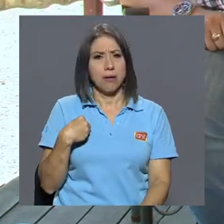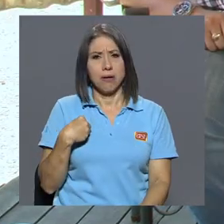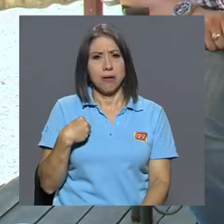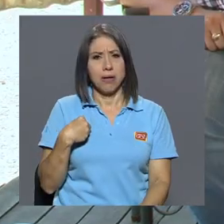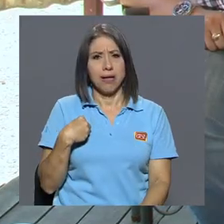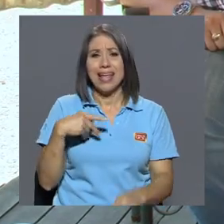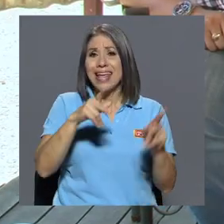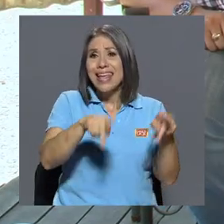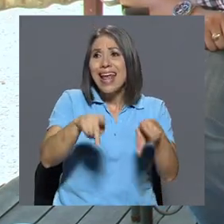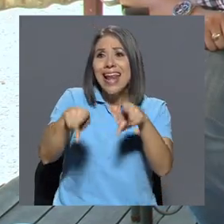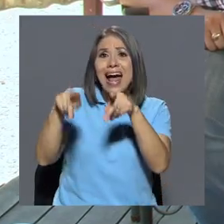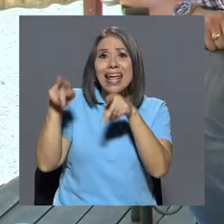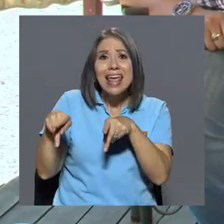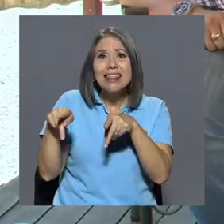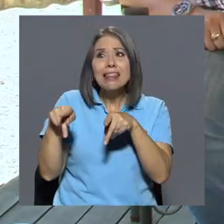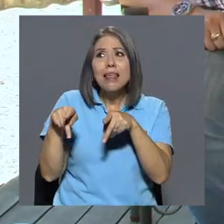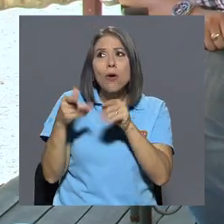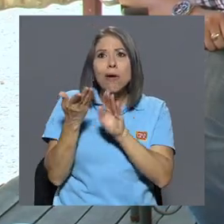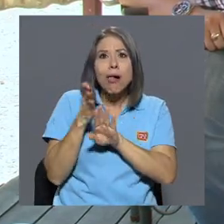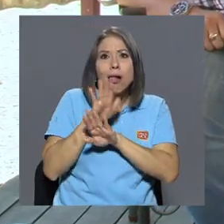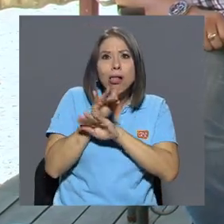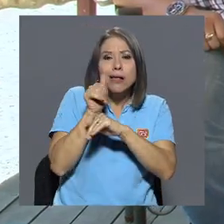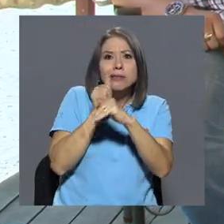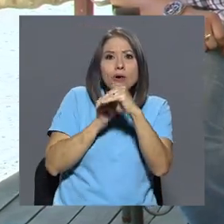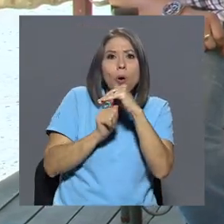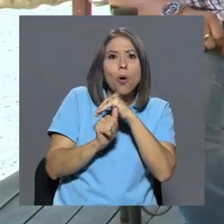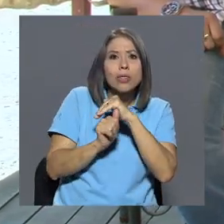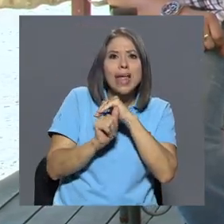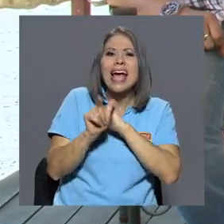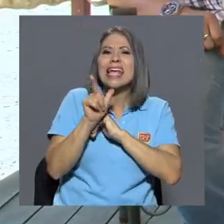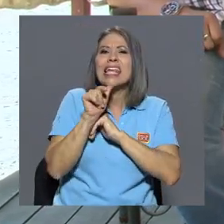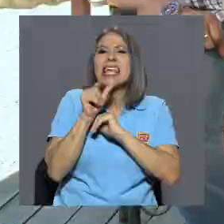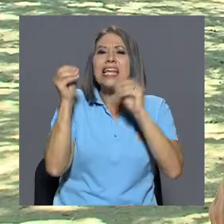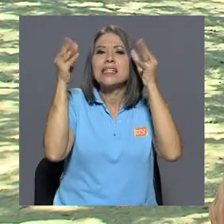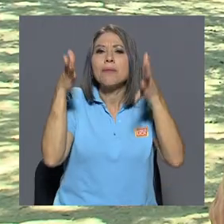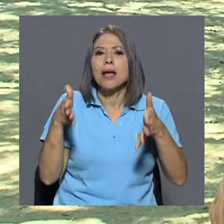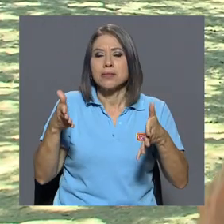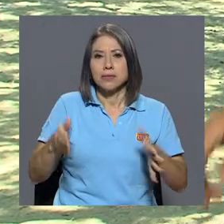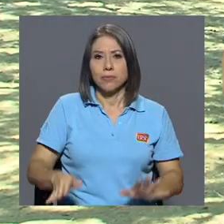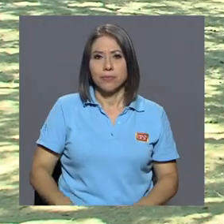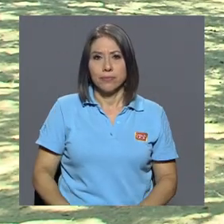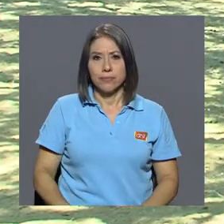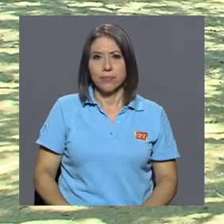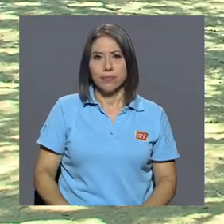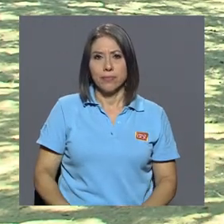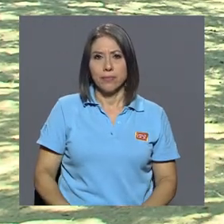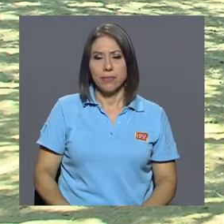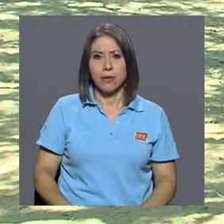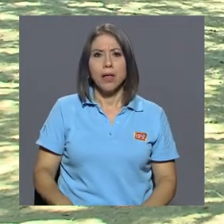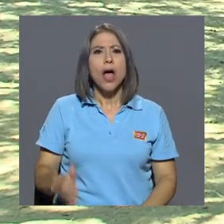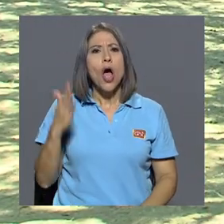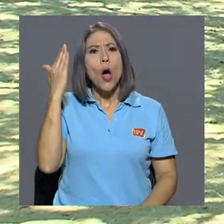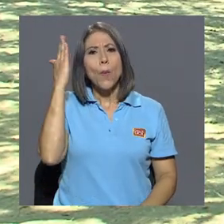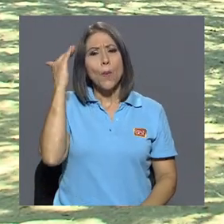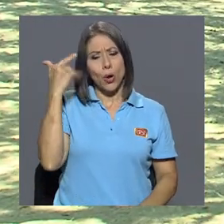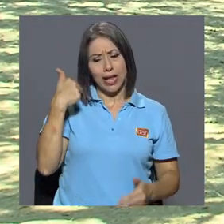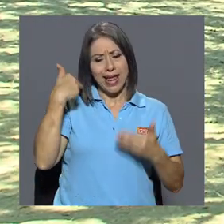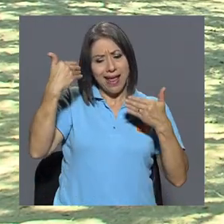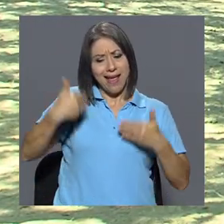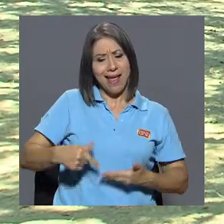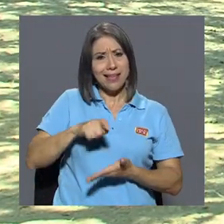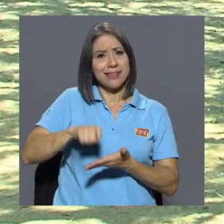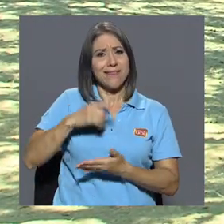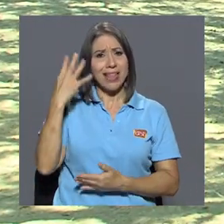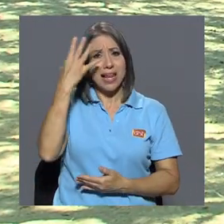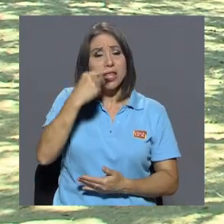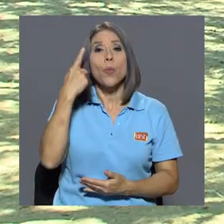es que la gente esconda ¿quién es el maestro? ¿Por qué escribe Cañero tan lindo? Porque aprendí